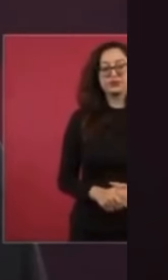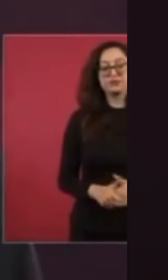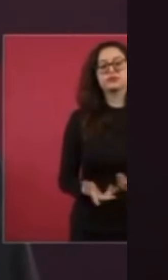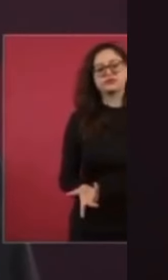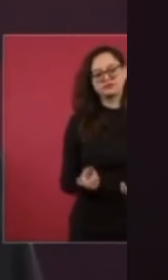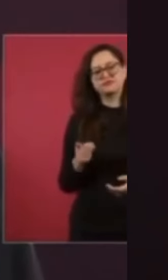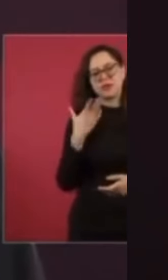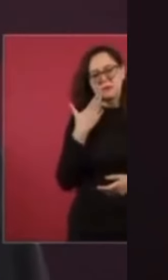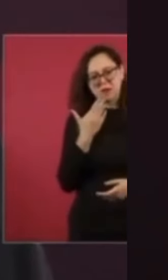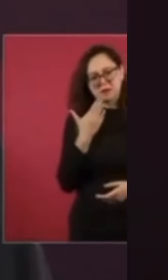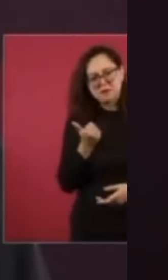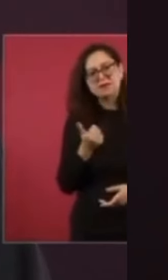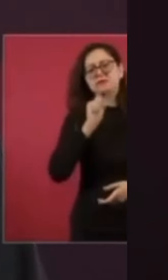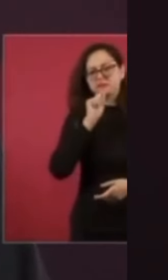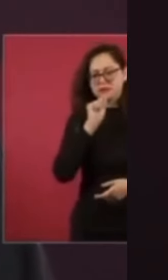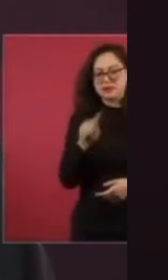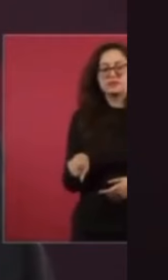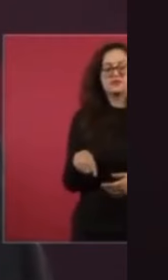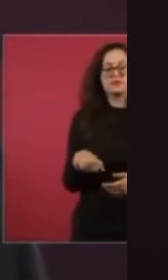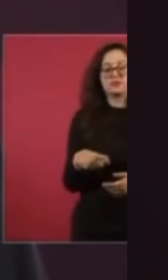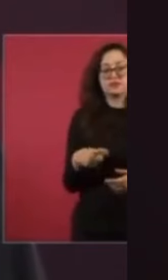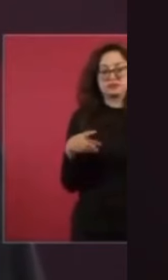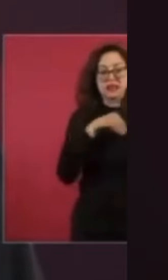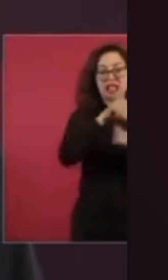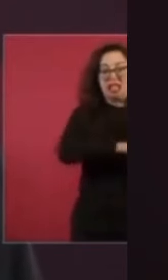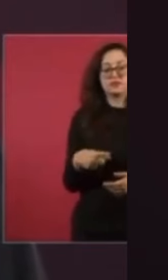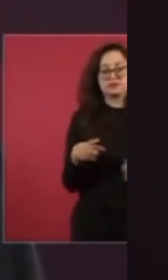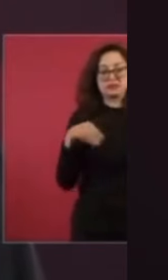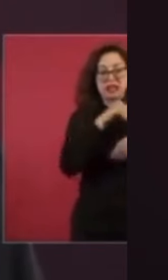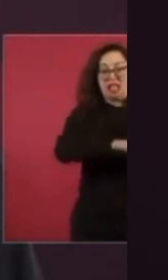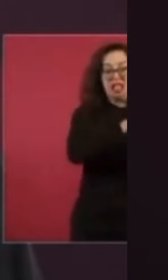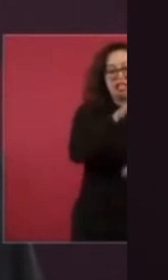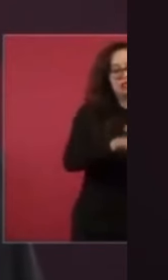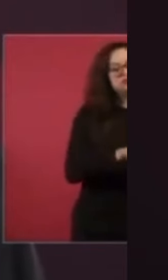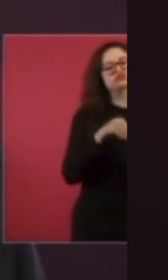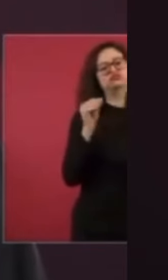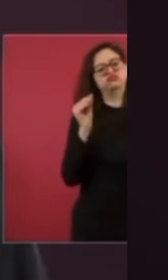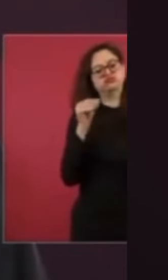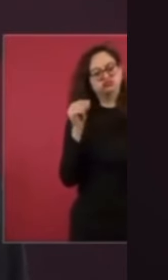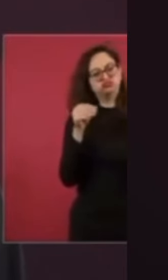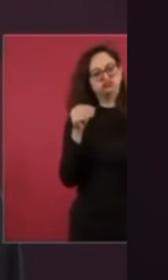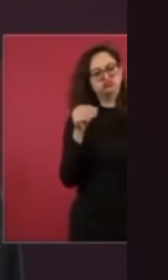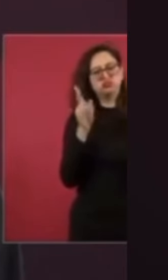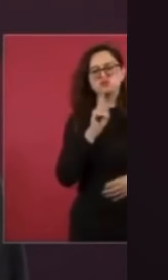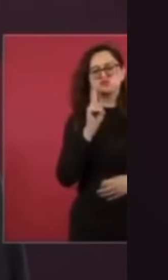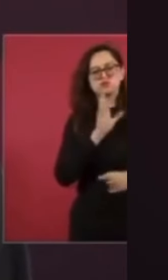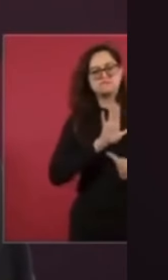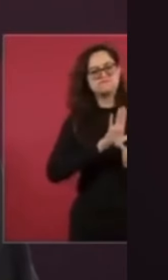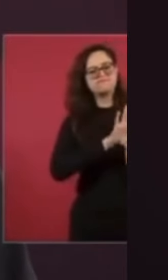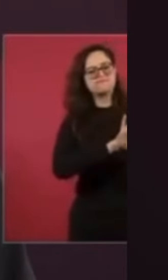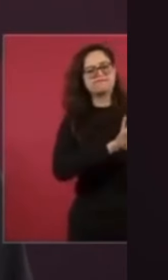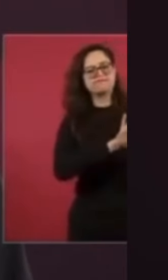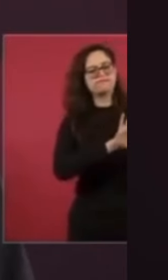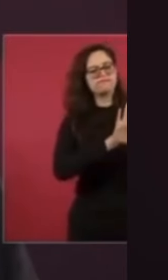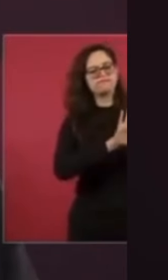amables. Y cómo tener argumentos fuertes, fuertes, pero decirlo